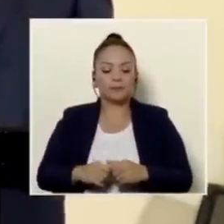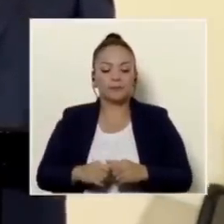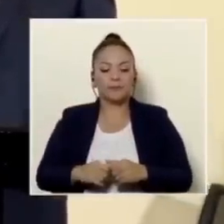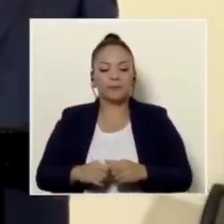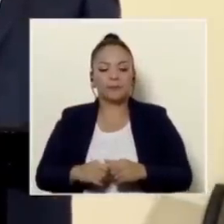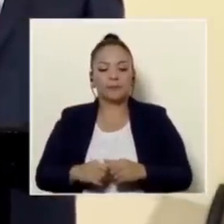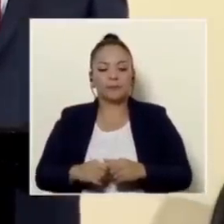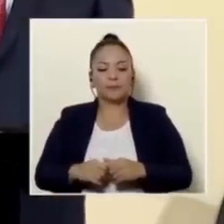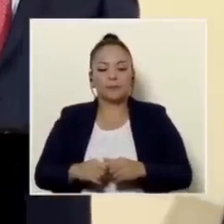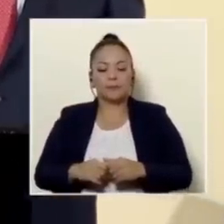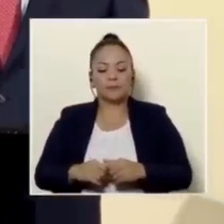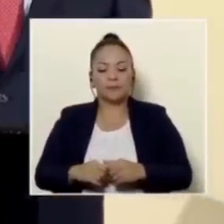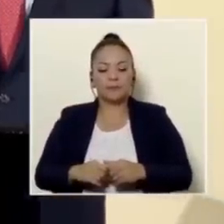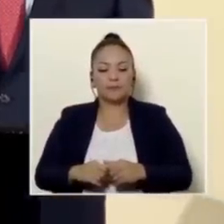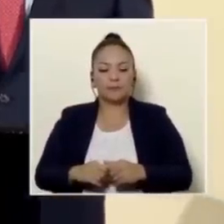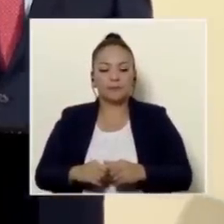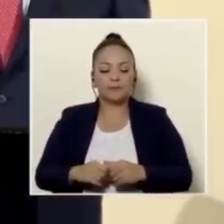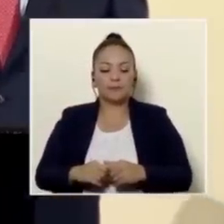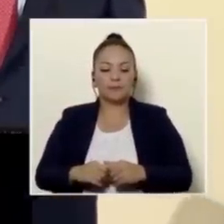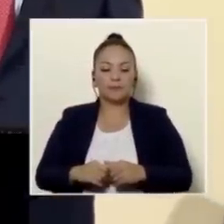petición.